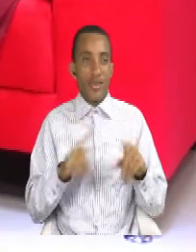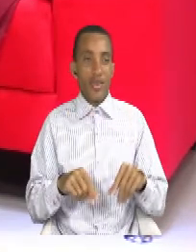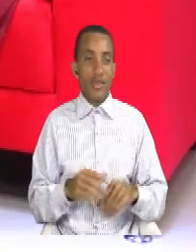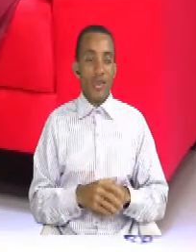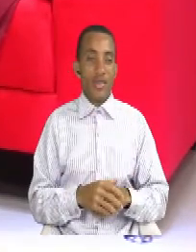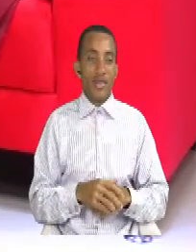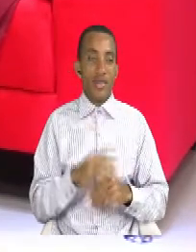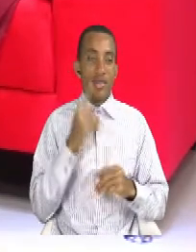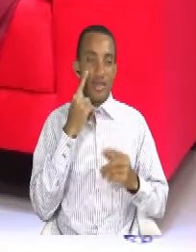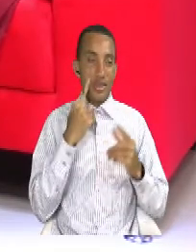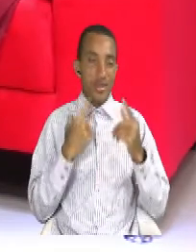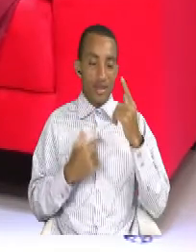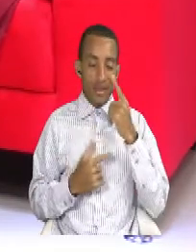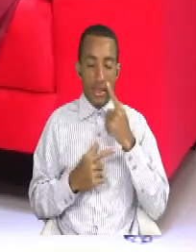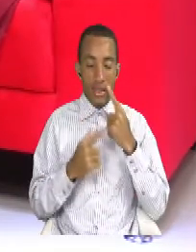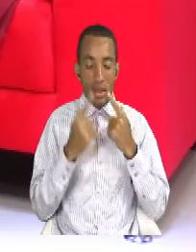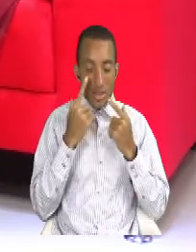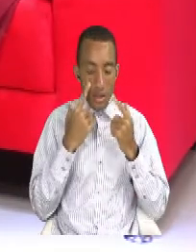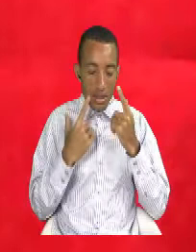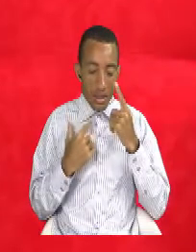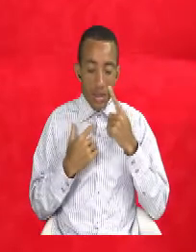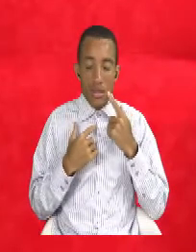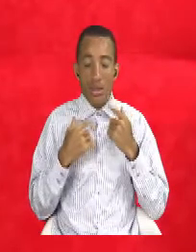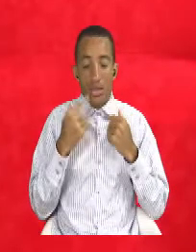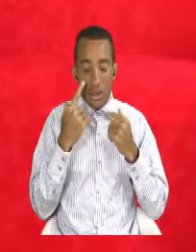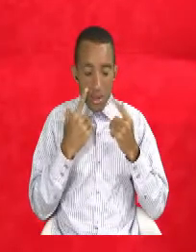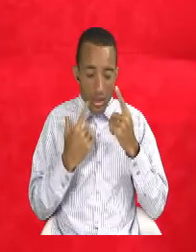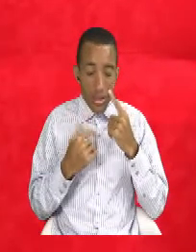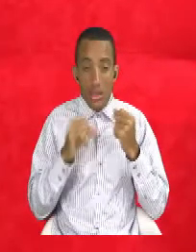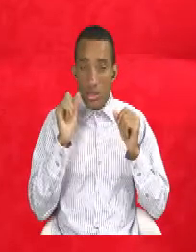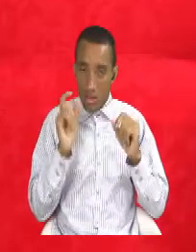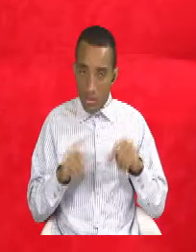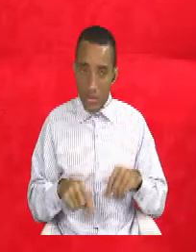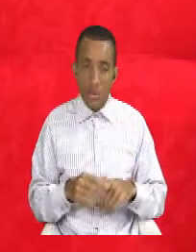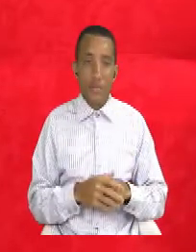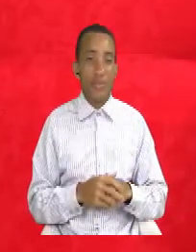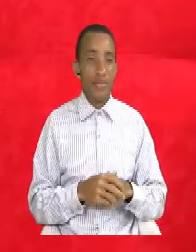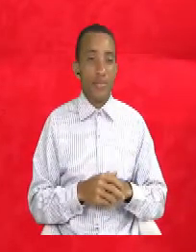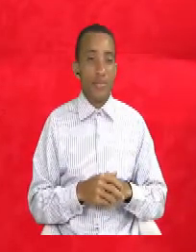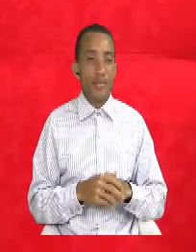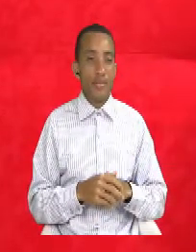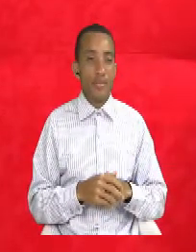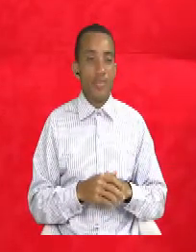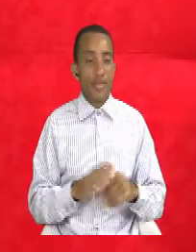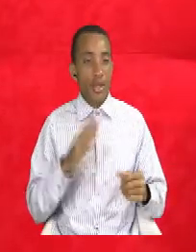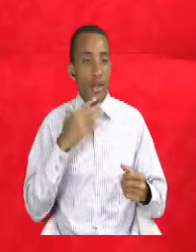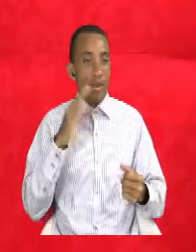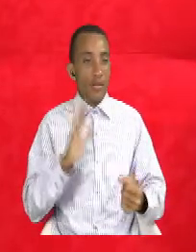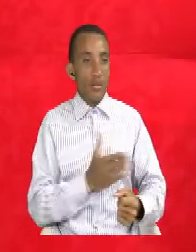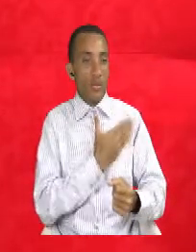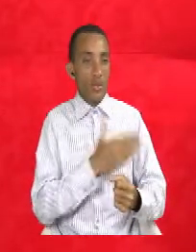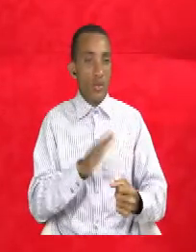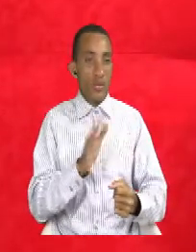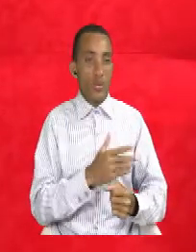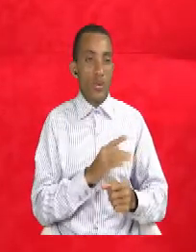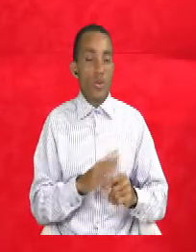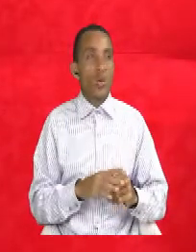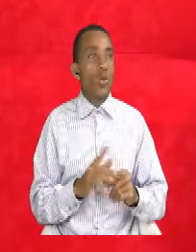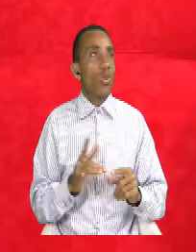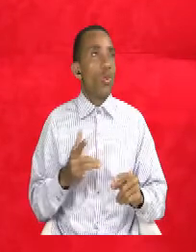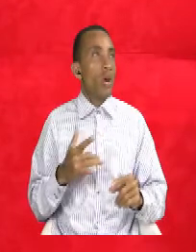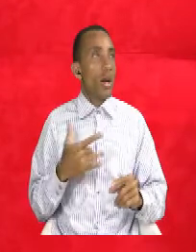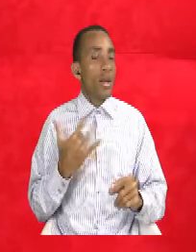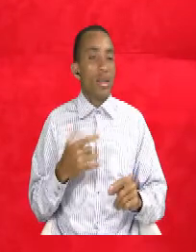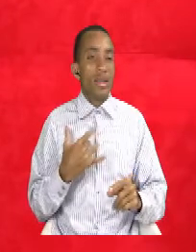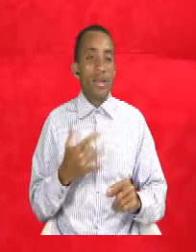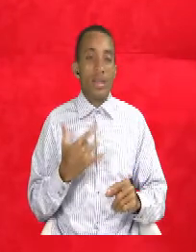llorado, pero digamos que la música es una carrera sentimental. Y